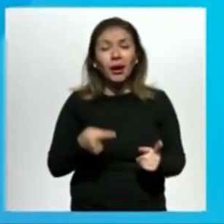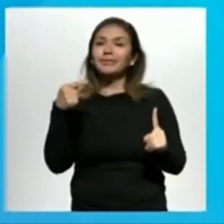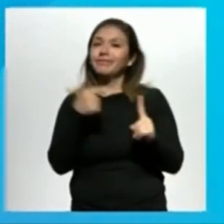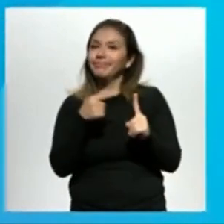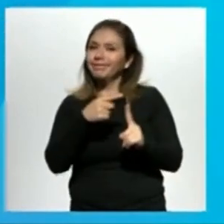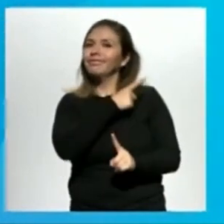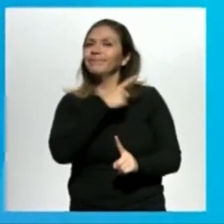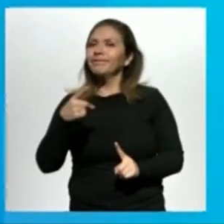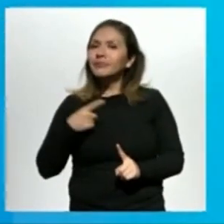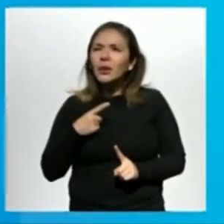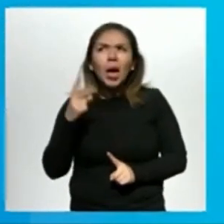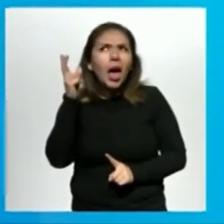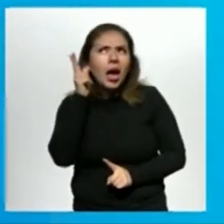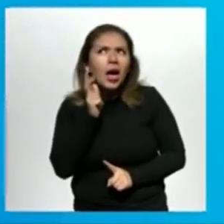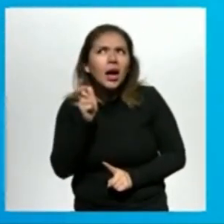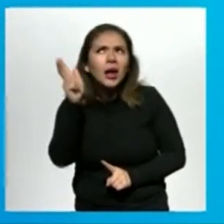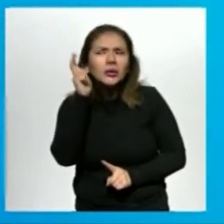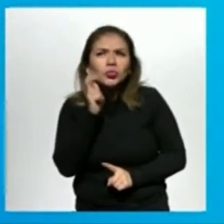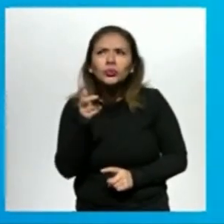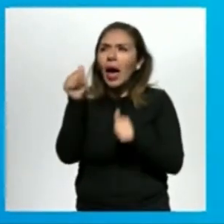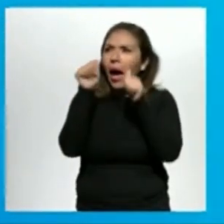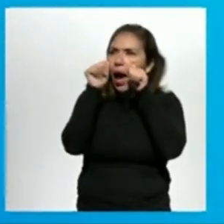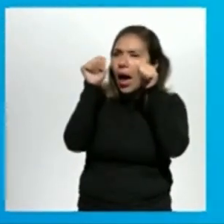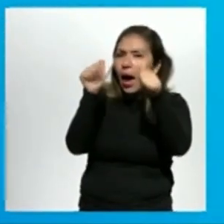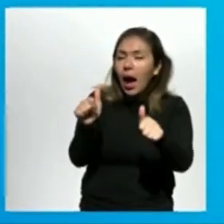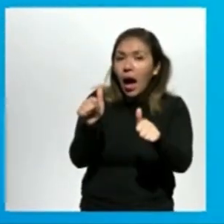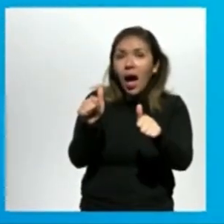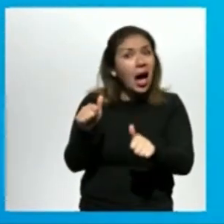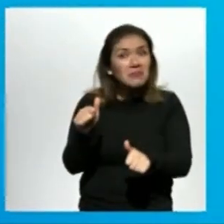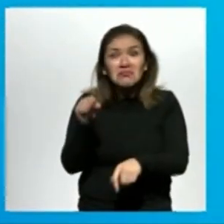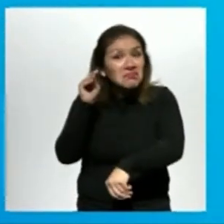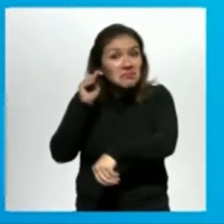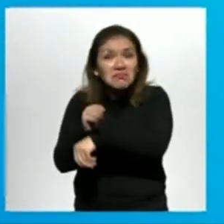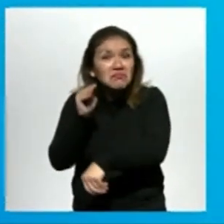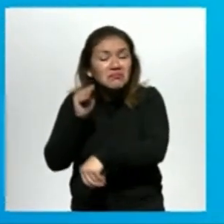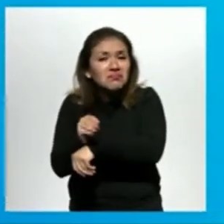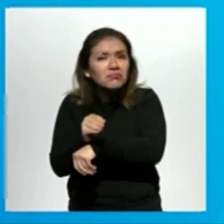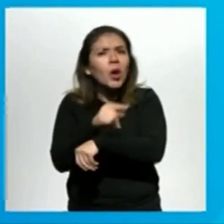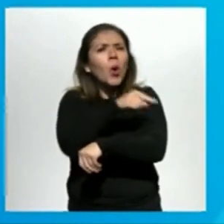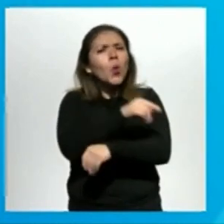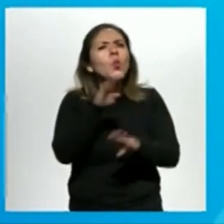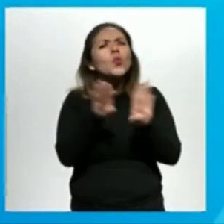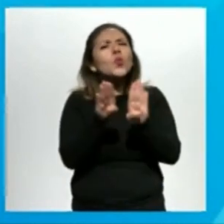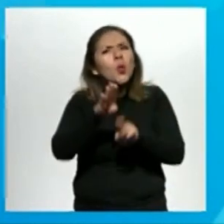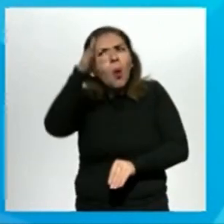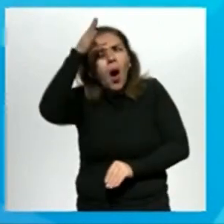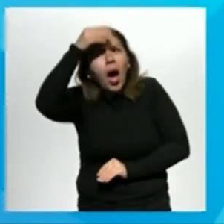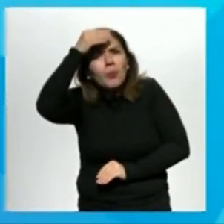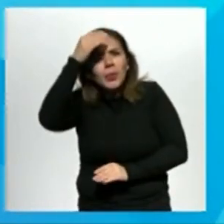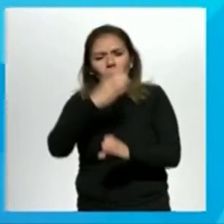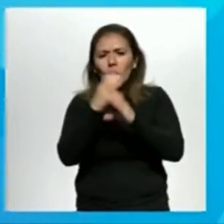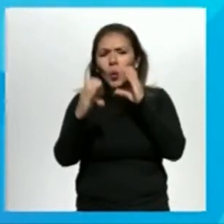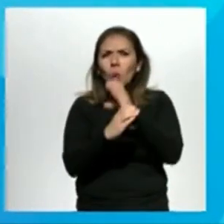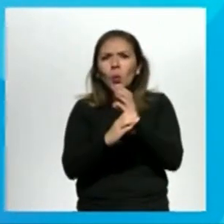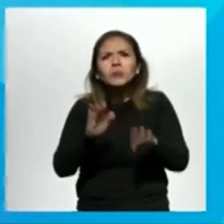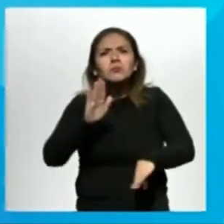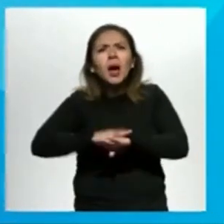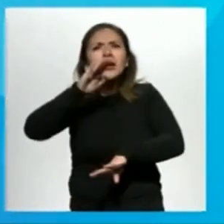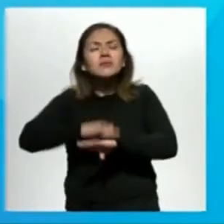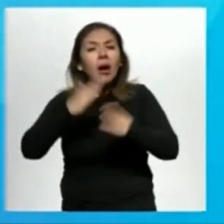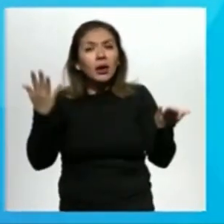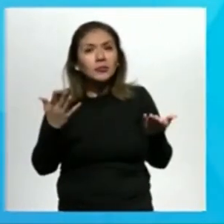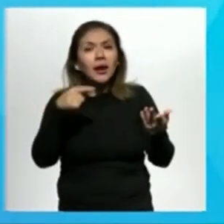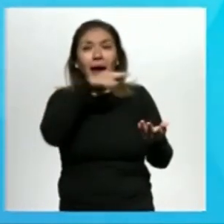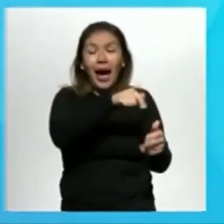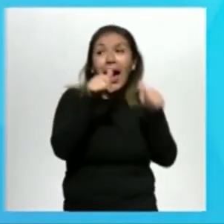que escuchar a los demás. Si no escucha a los demás, ¿cómo va a aprender cosas nuevas? Al escuchar a